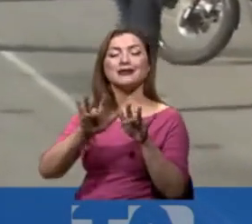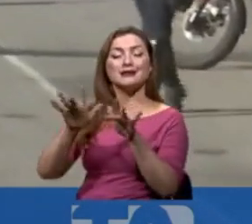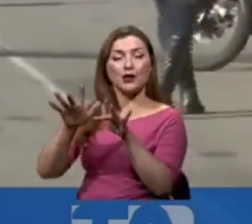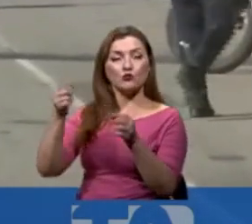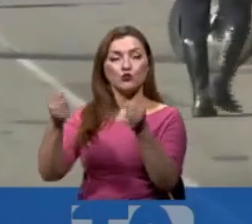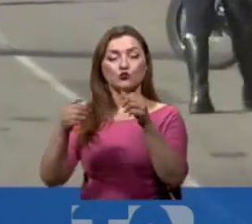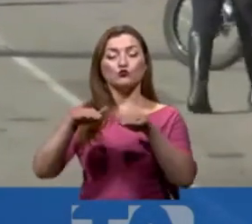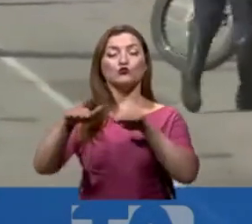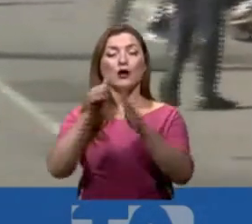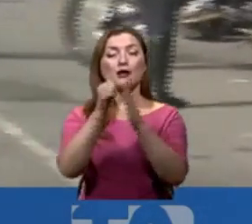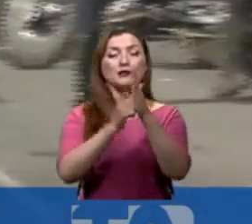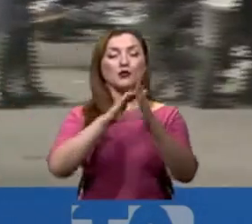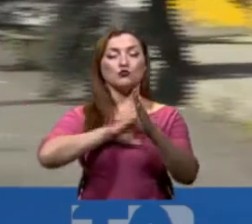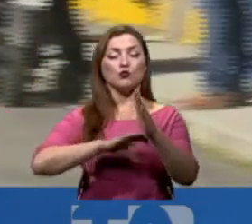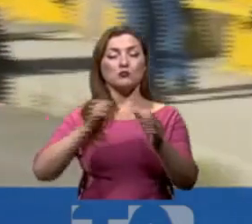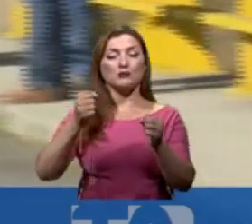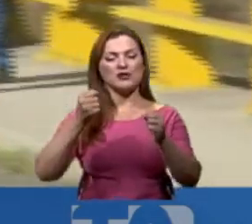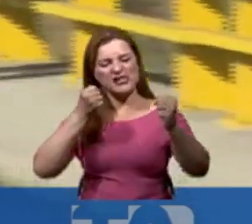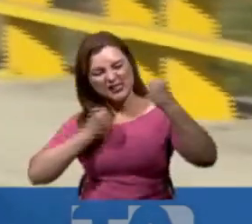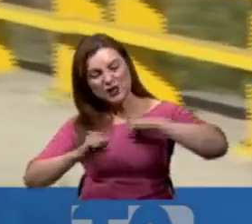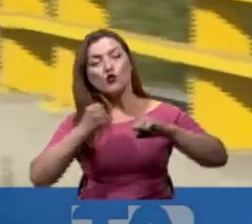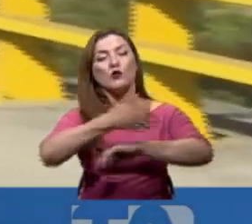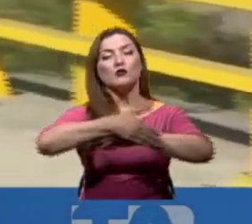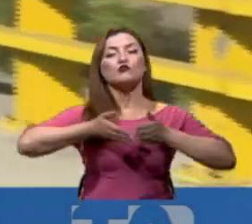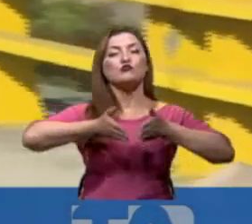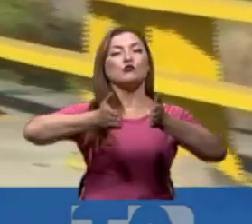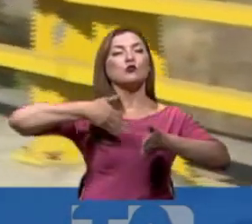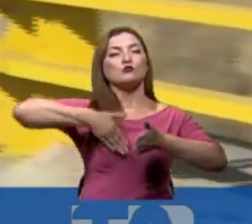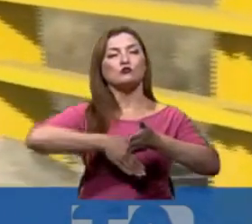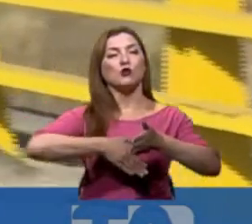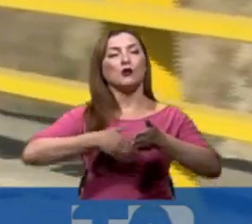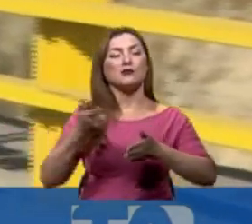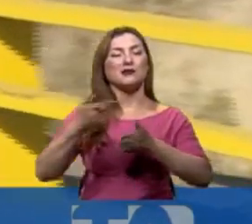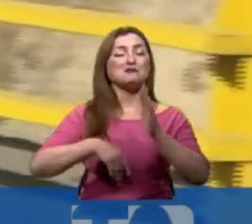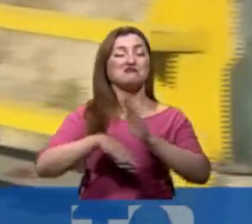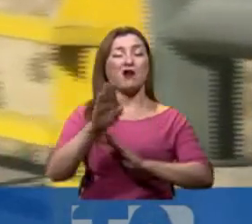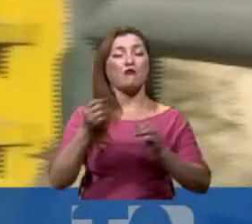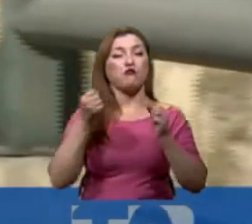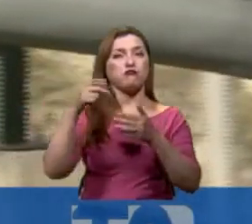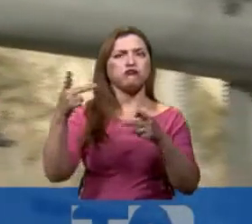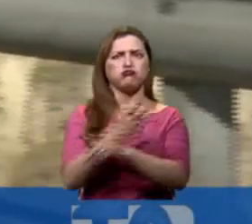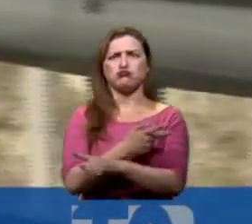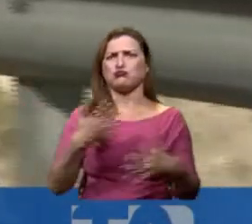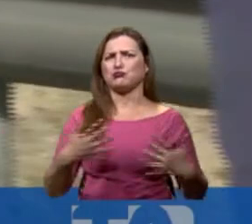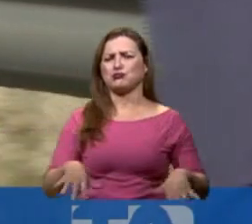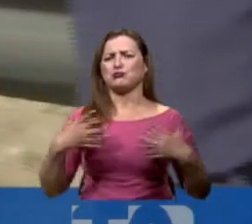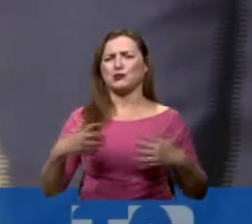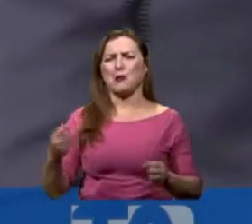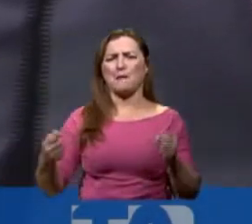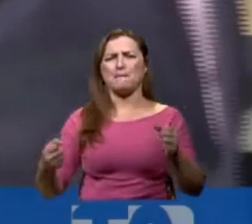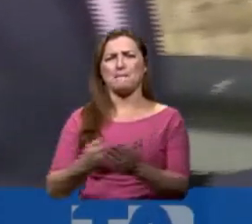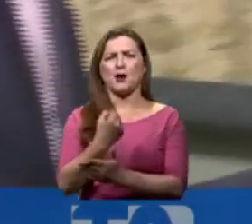Agencia Metropolitana de Tránsito estamos poniendo todo el esfuerzo acá en la avenida Simón Bolívar. La reconocemos como una de las avenidas de mayor siniestralidad